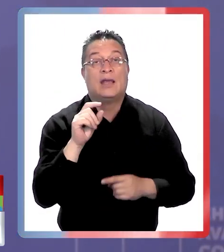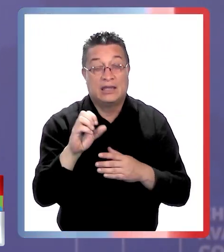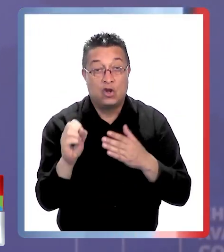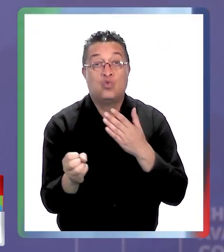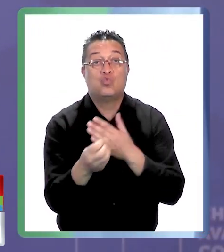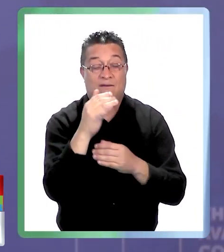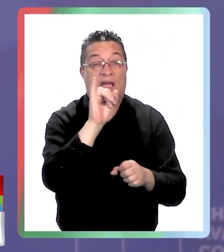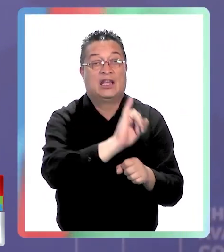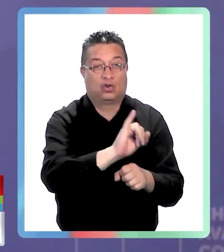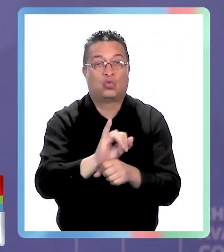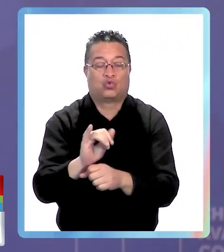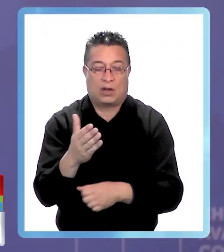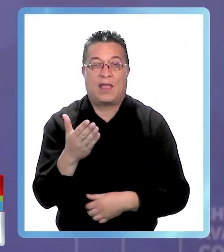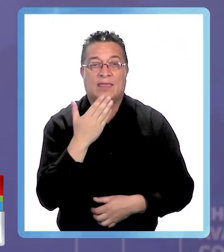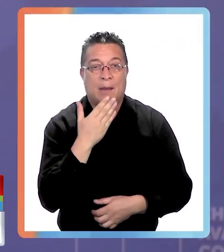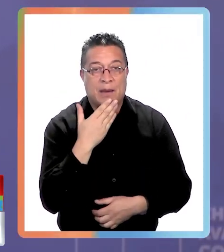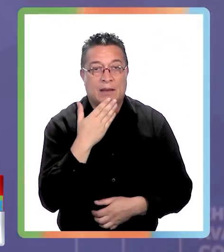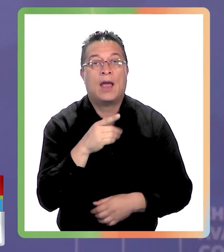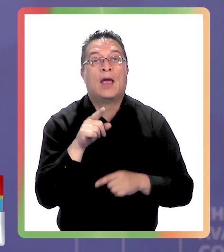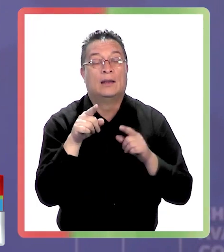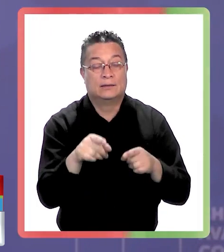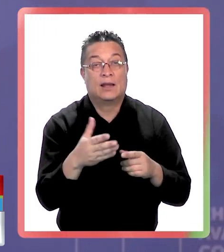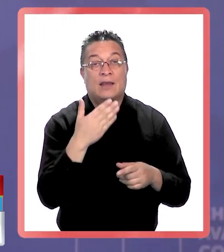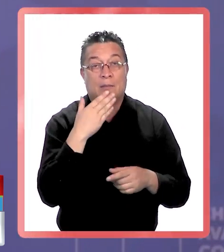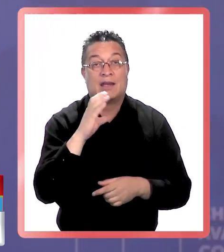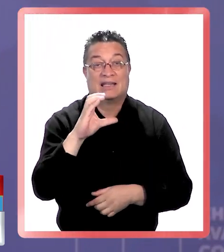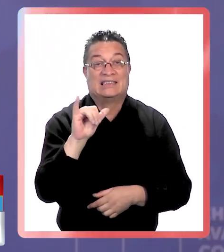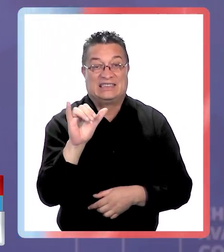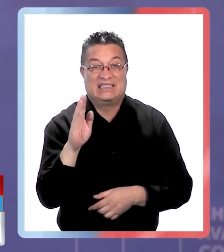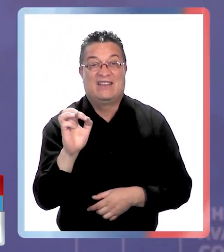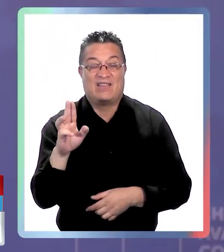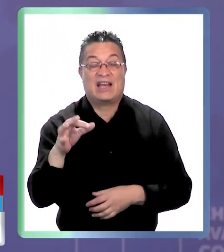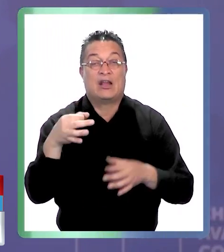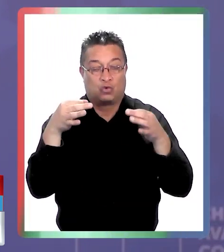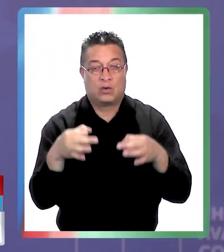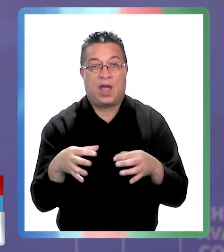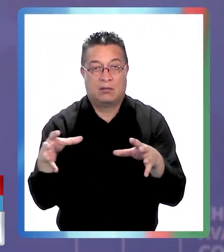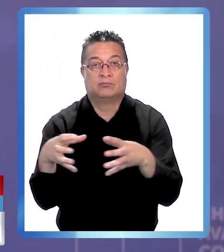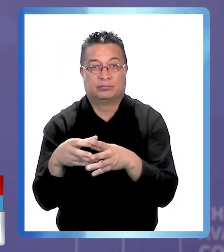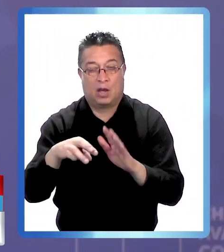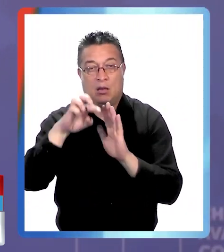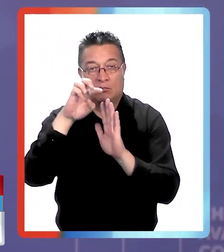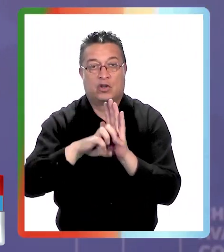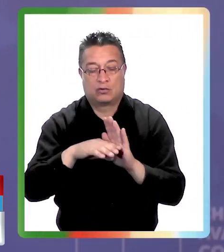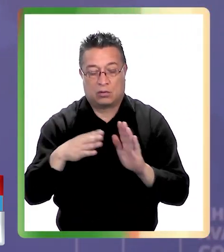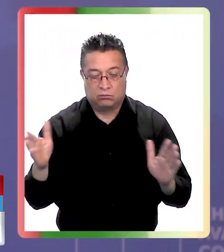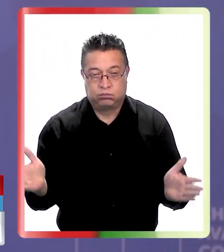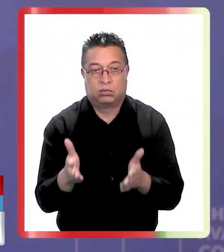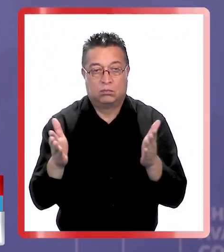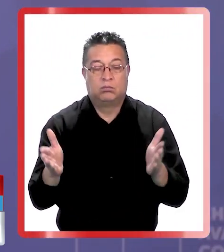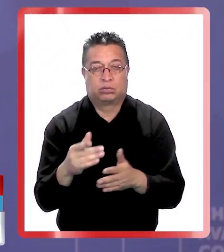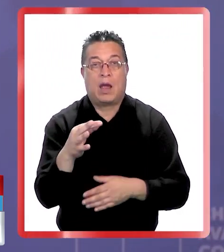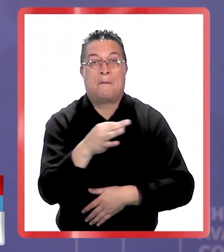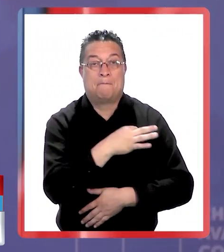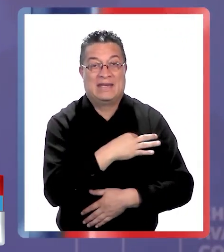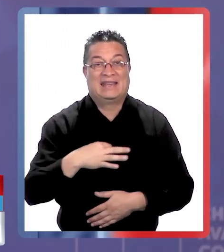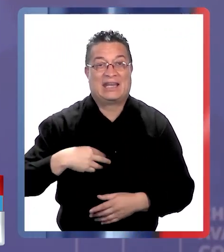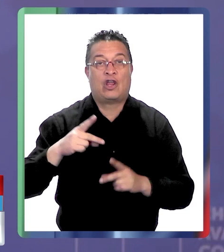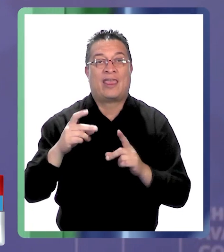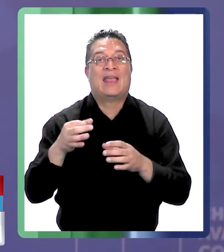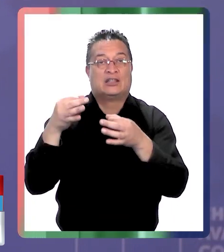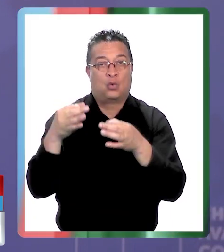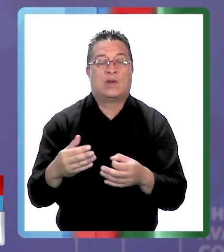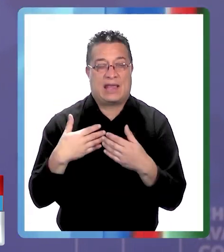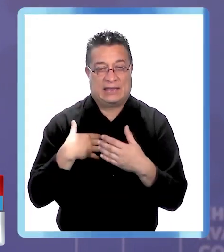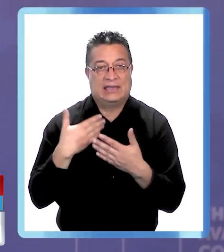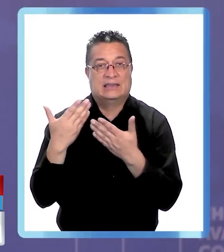crear nuevas instituciones. Y así como la Agencia de Ciberseguridad que se crea con este proyecto, estamos impulsando que tengamos un Ministerio de